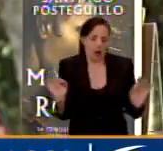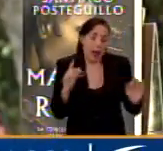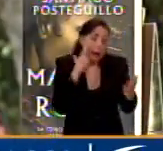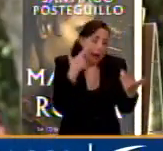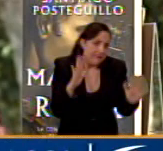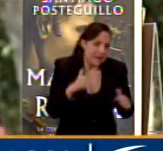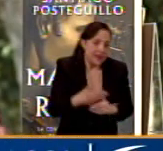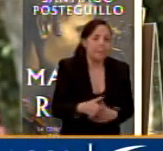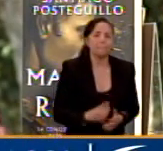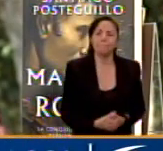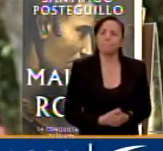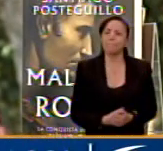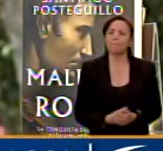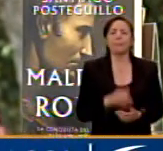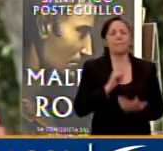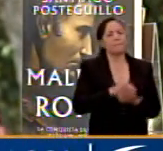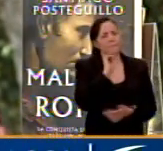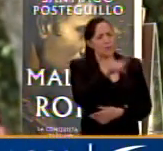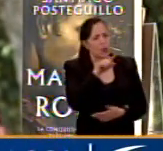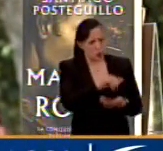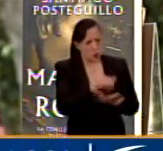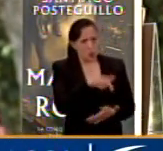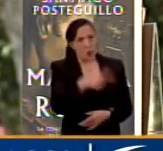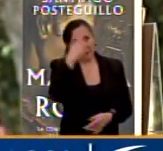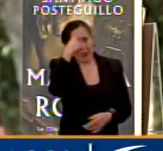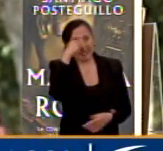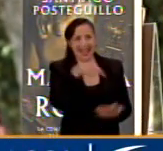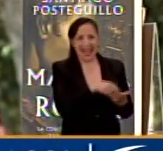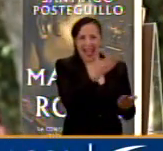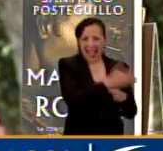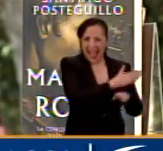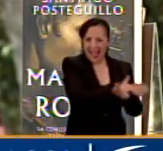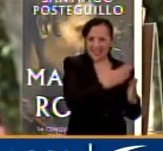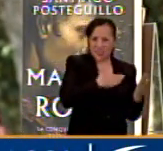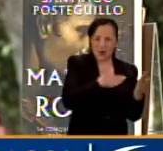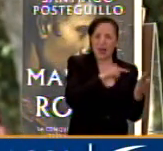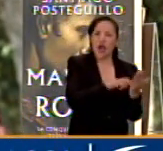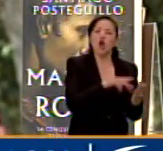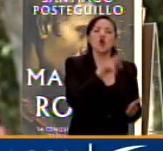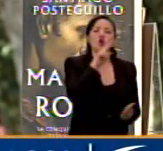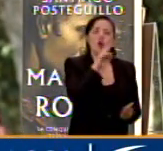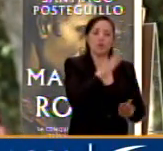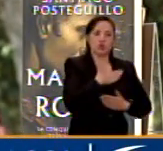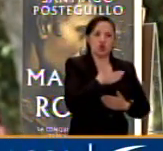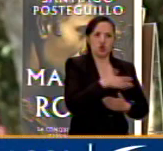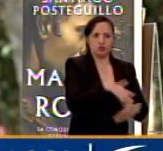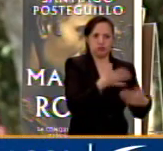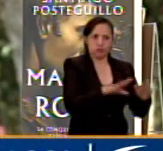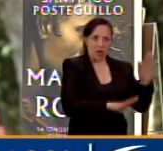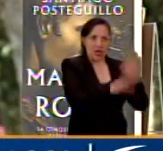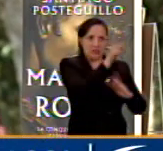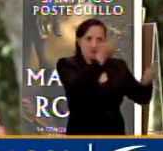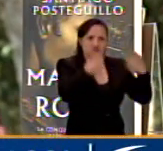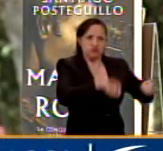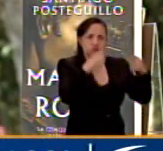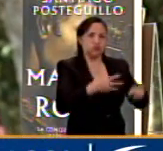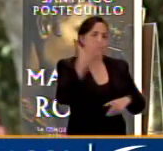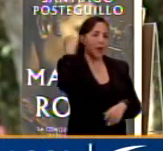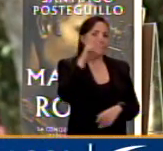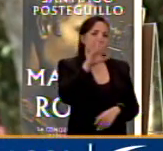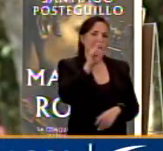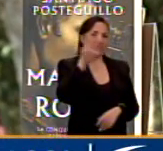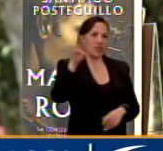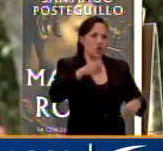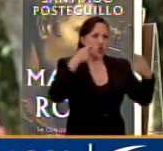que Roma Soy Yo fuera el éxito, o sea, el éxito que es uno de los libros más vendidos en España en 2022 en su